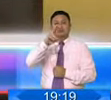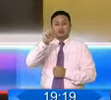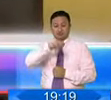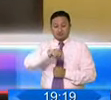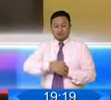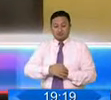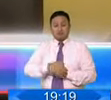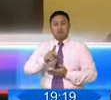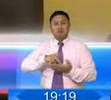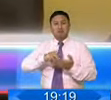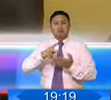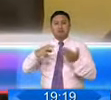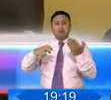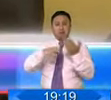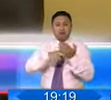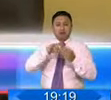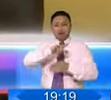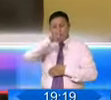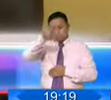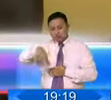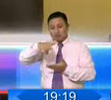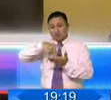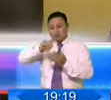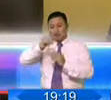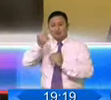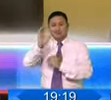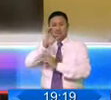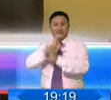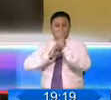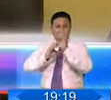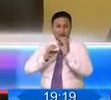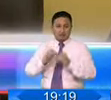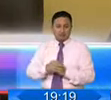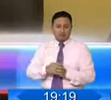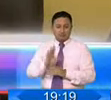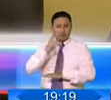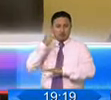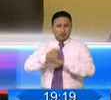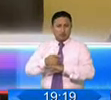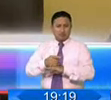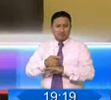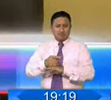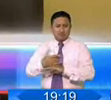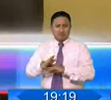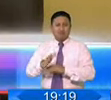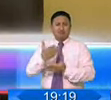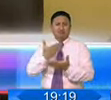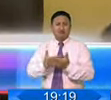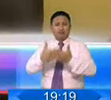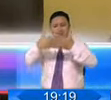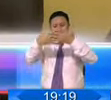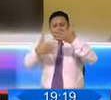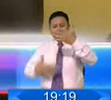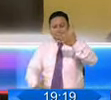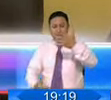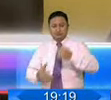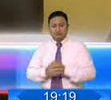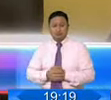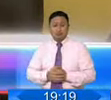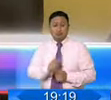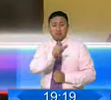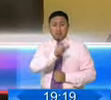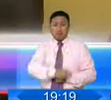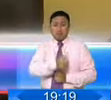hay viáticos, pasajes de avión, pagos, transferencias, hay órdenes directas, hay autores confesos que ya se han